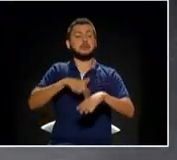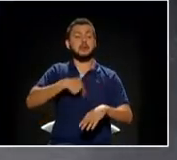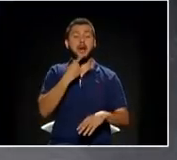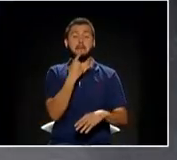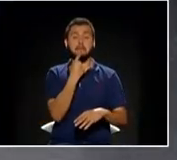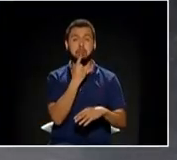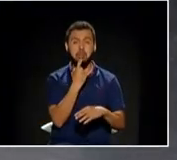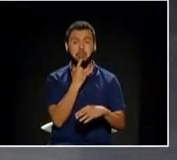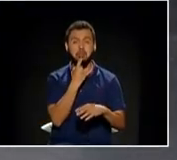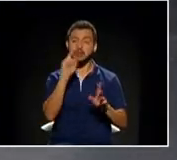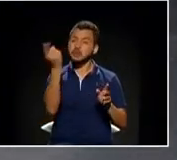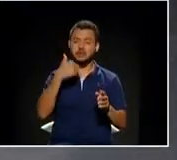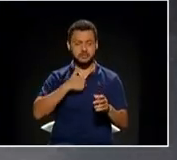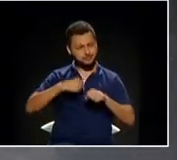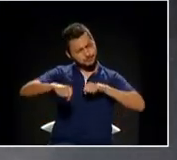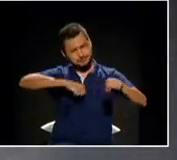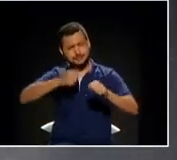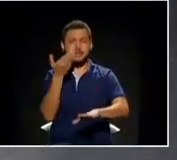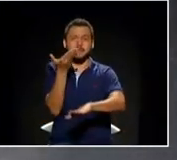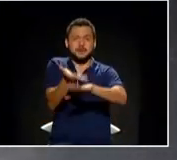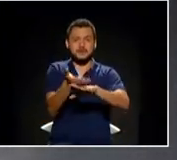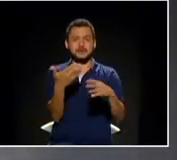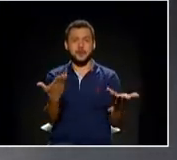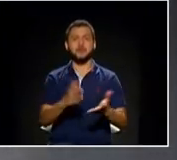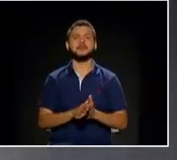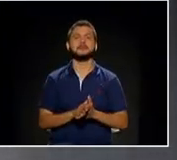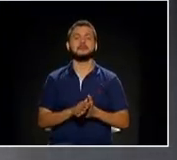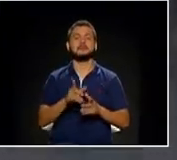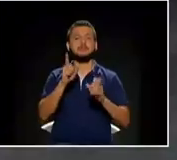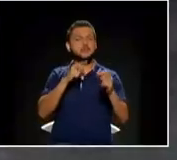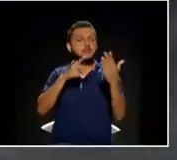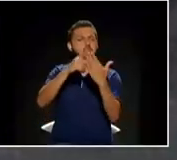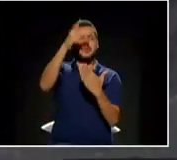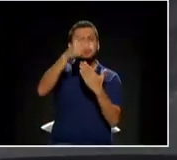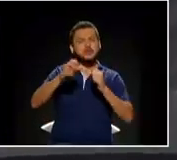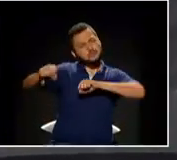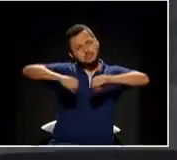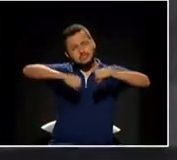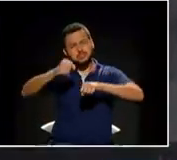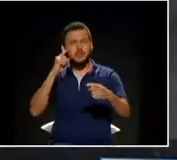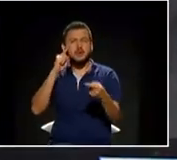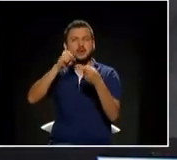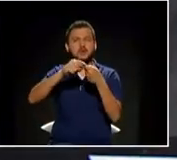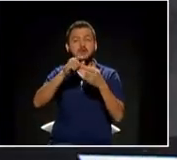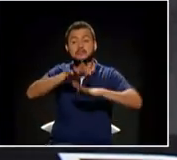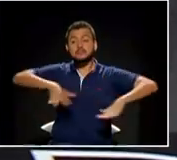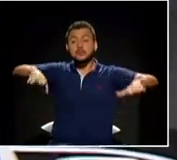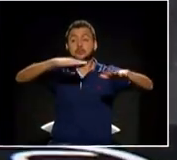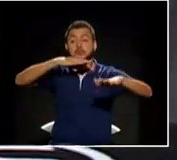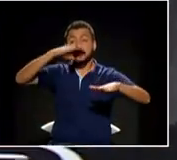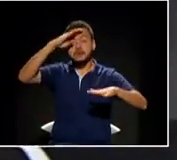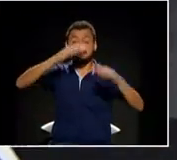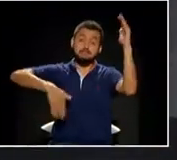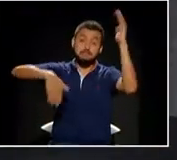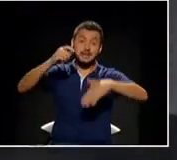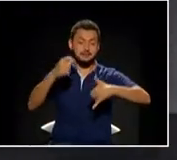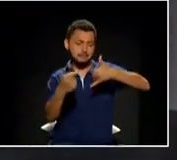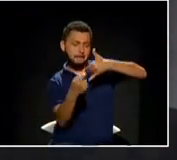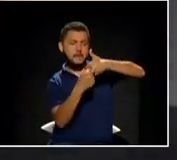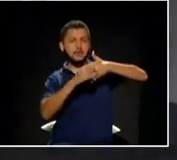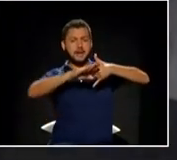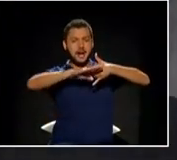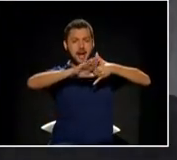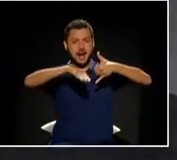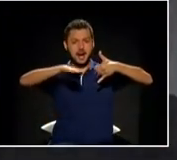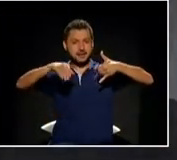cercanías que no es un proyecto solo para medellín es un proyecto para antioquia he dicho que tenemos que empezar ya a soñar ya diseñar lo que será la